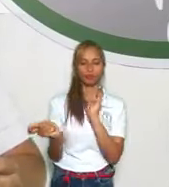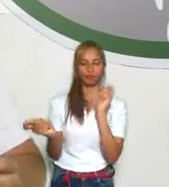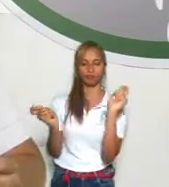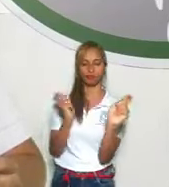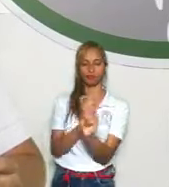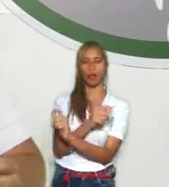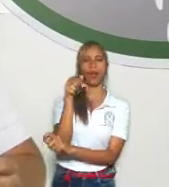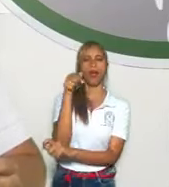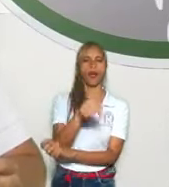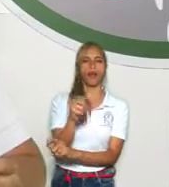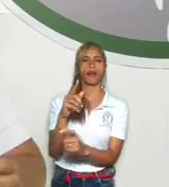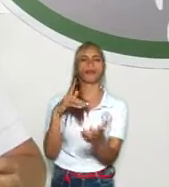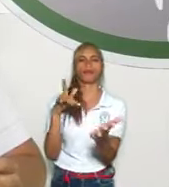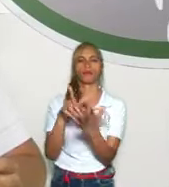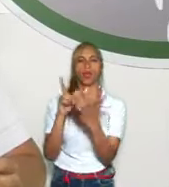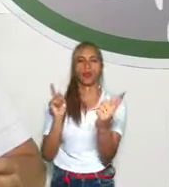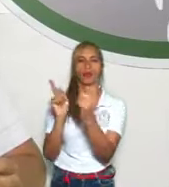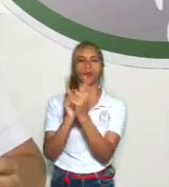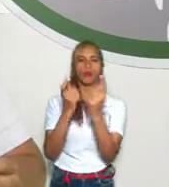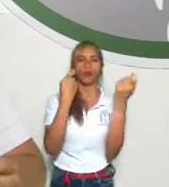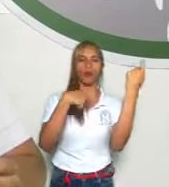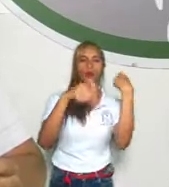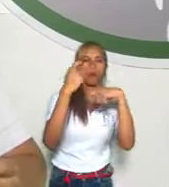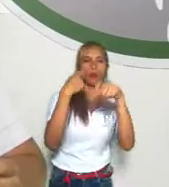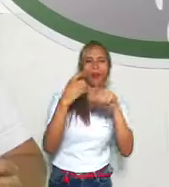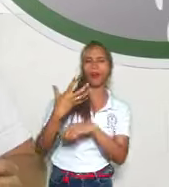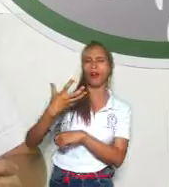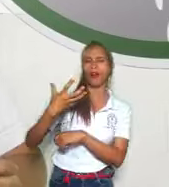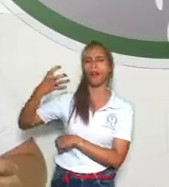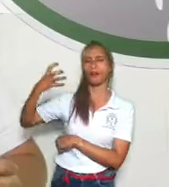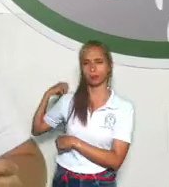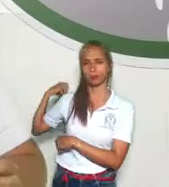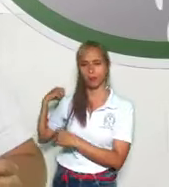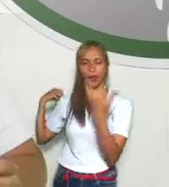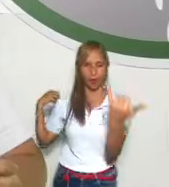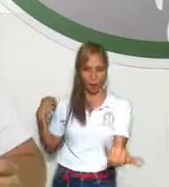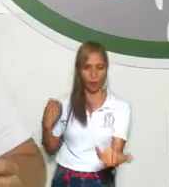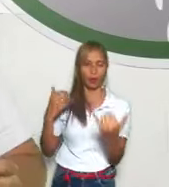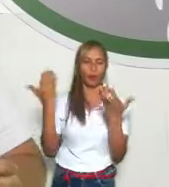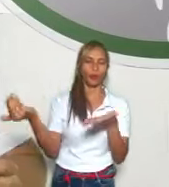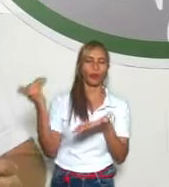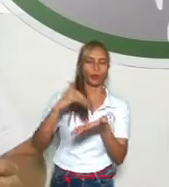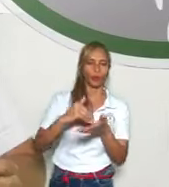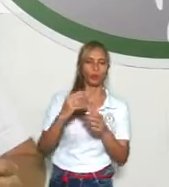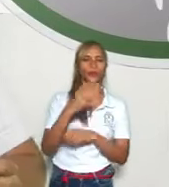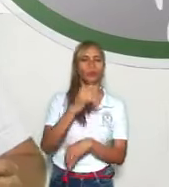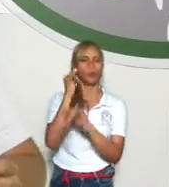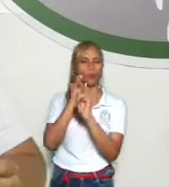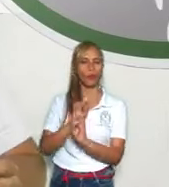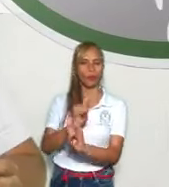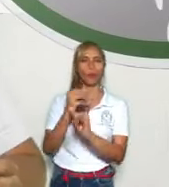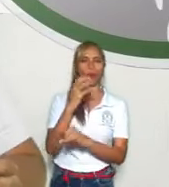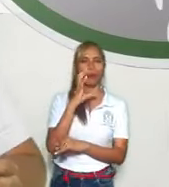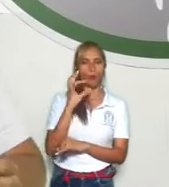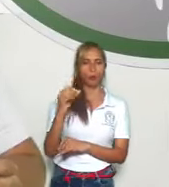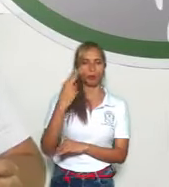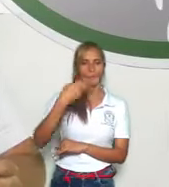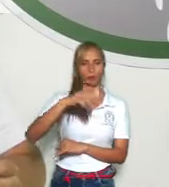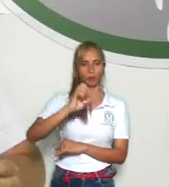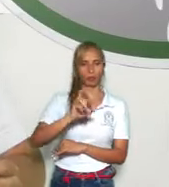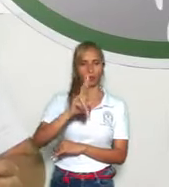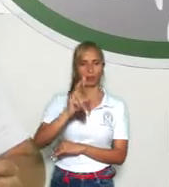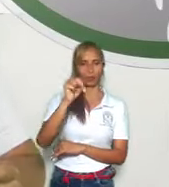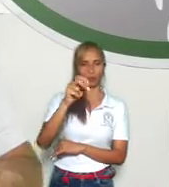de la Villa del Cacique, como era en la antigüedad. Escuchemos al ingeniero Hernán Darío Gutiérrez Londoño, gerente de